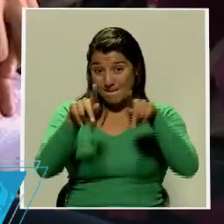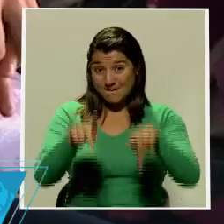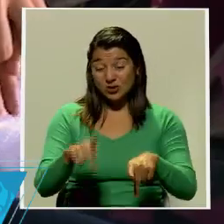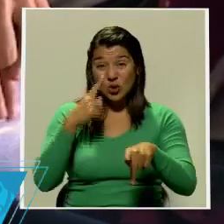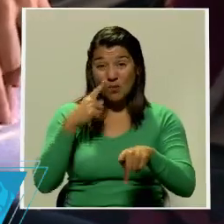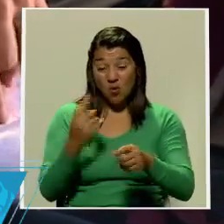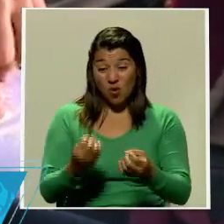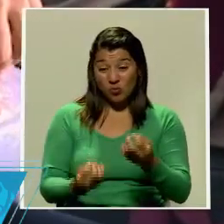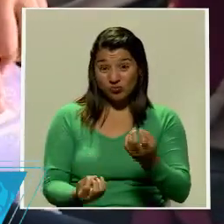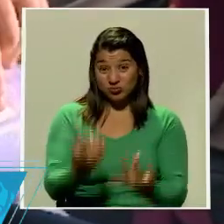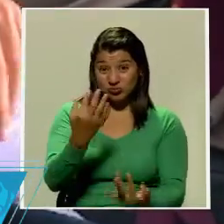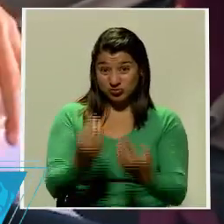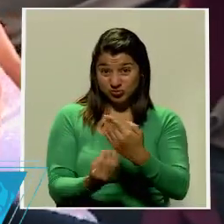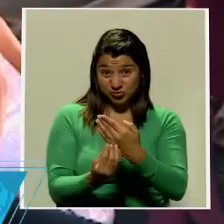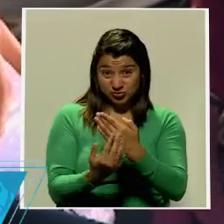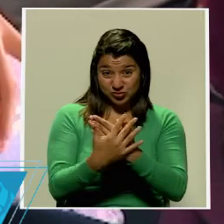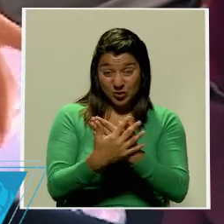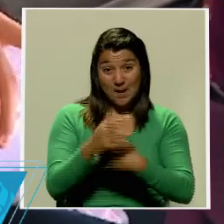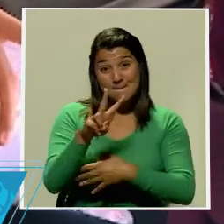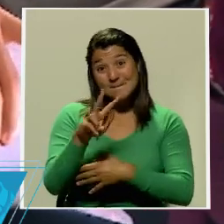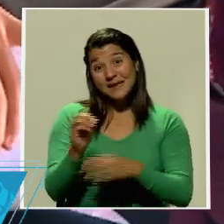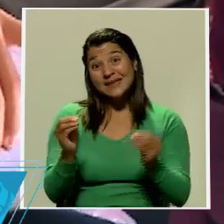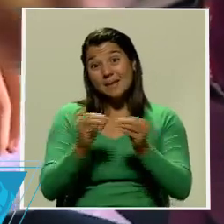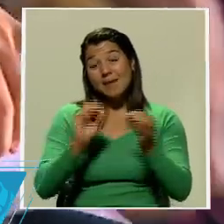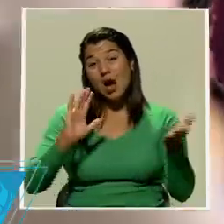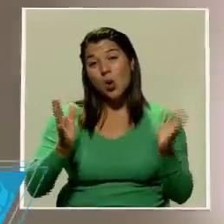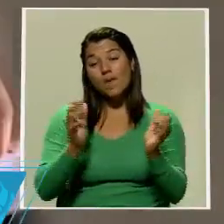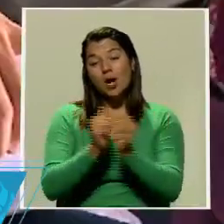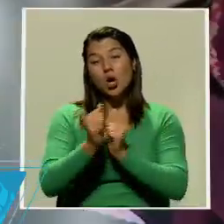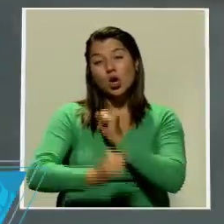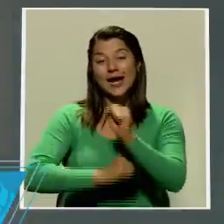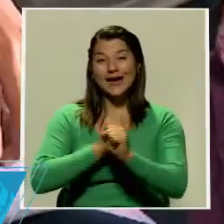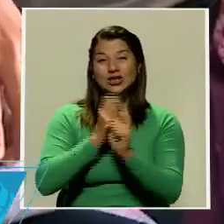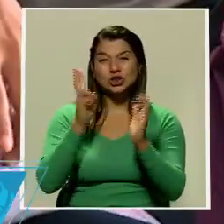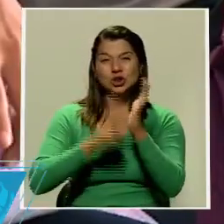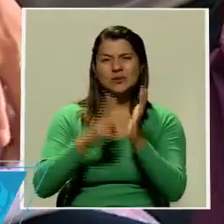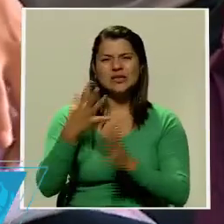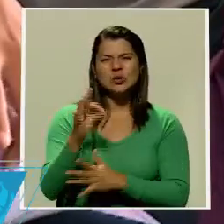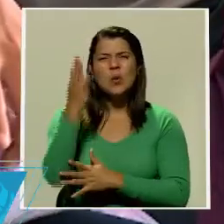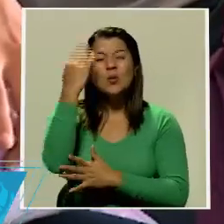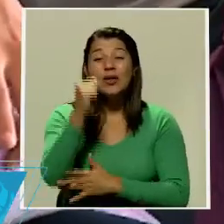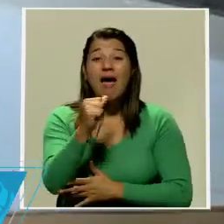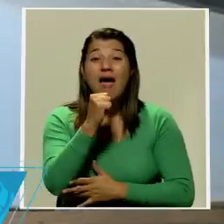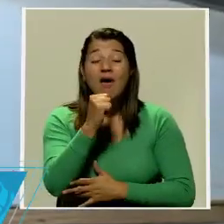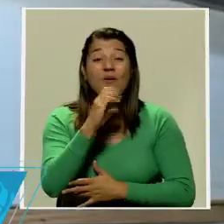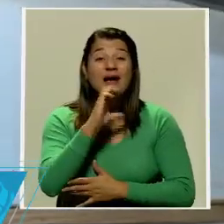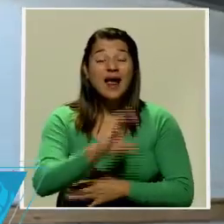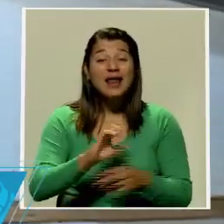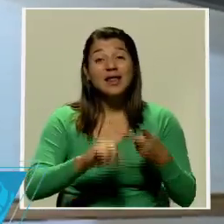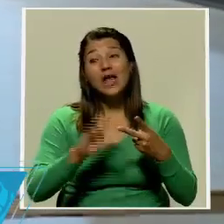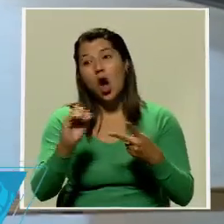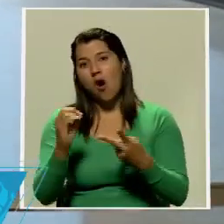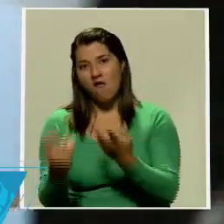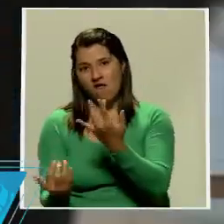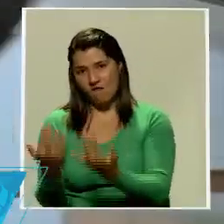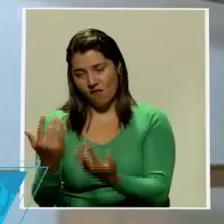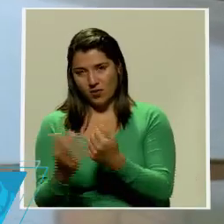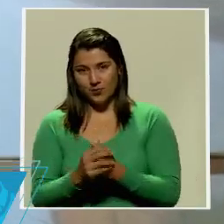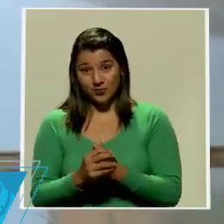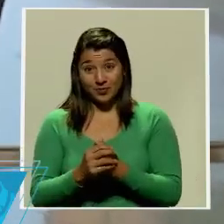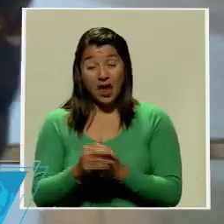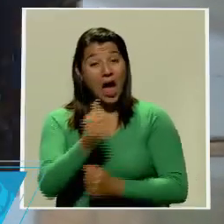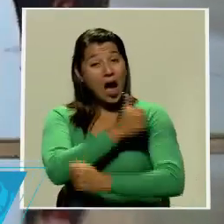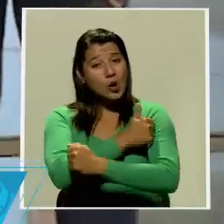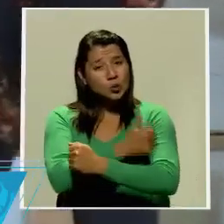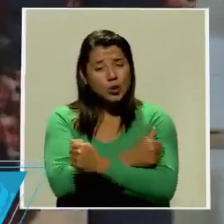que en el 2019. La causa más importante, líquidos calientes y fuego directo. Las autoridades del centro médico